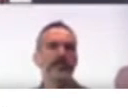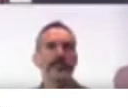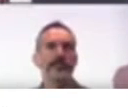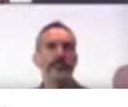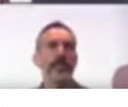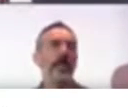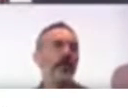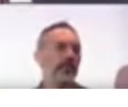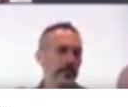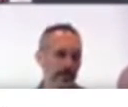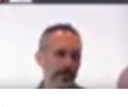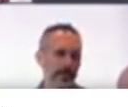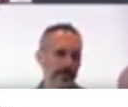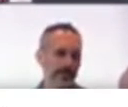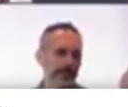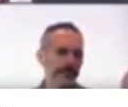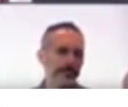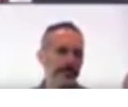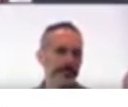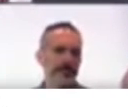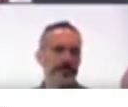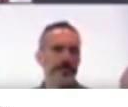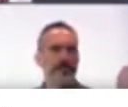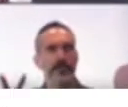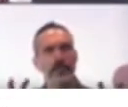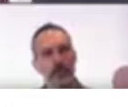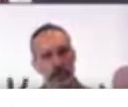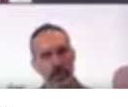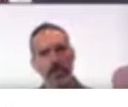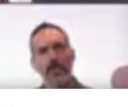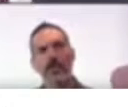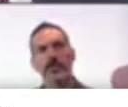programas. Todas las acciones públicas tienen